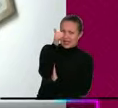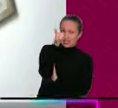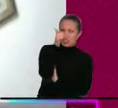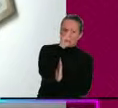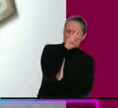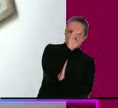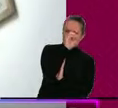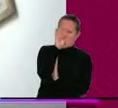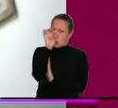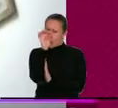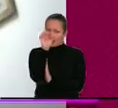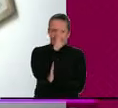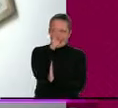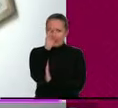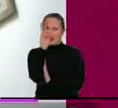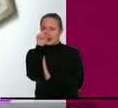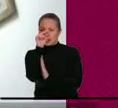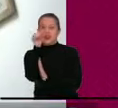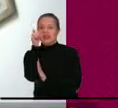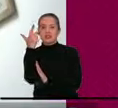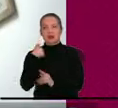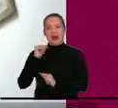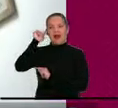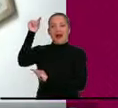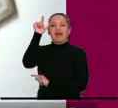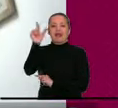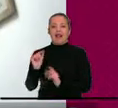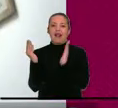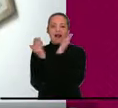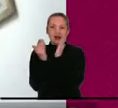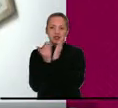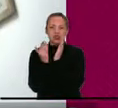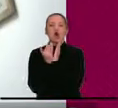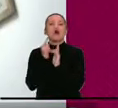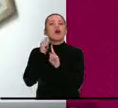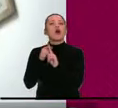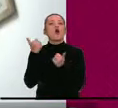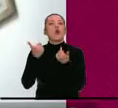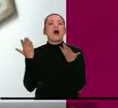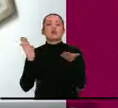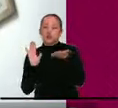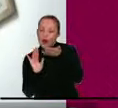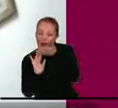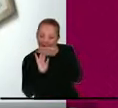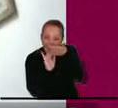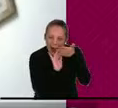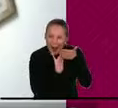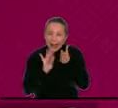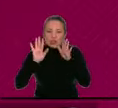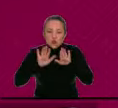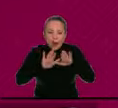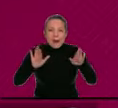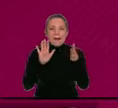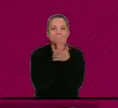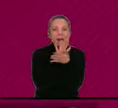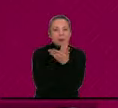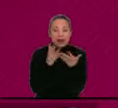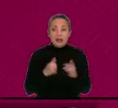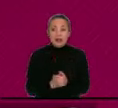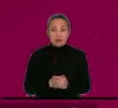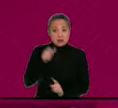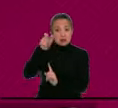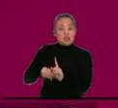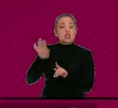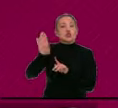2010 para estudiar en Italia sobre restauración de papel. Un artista